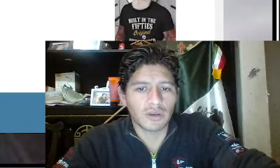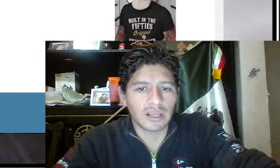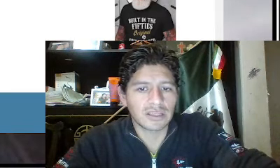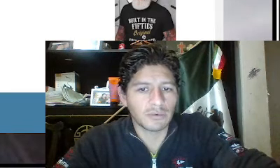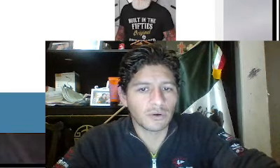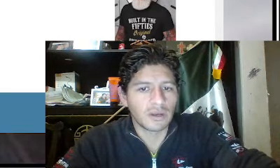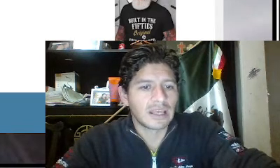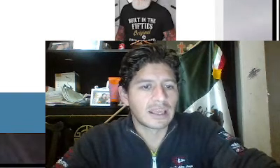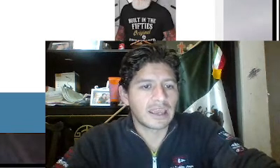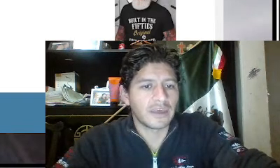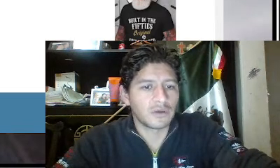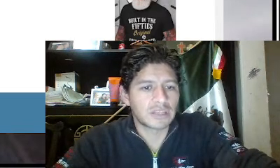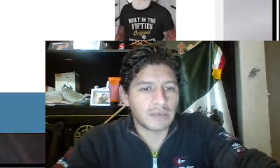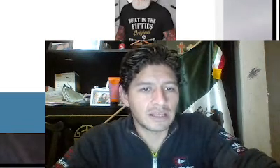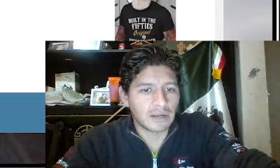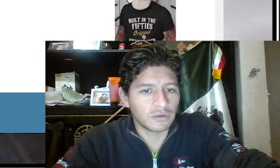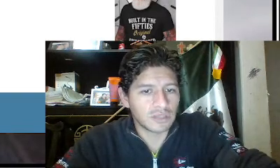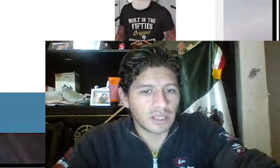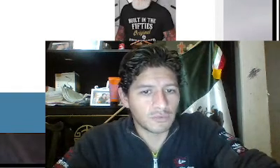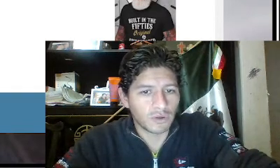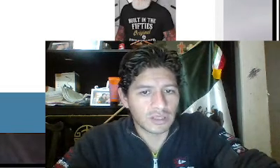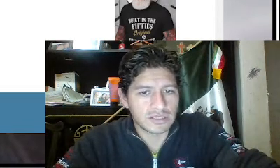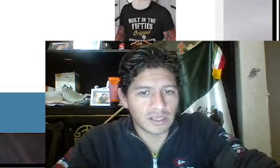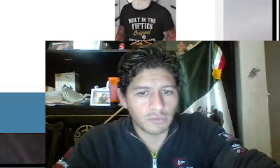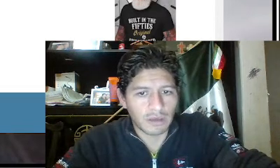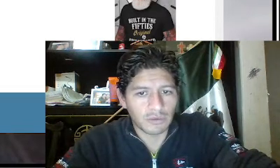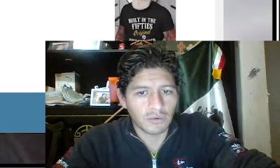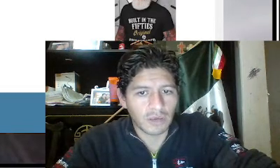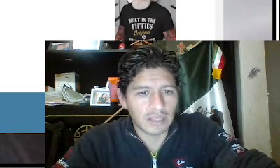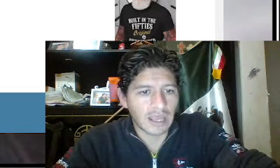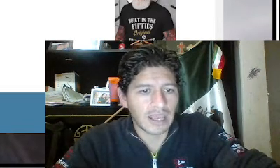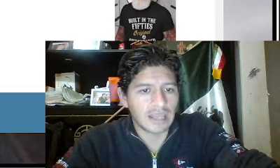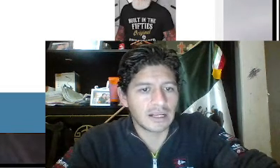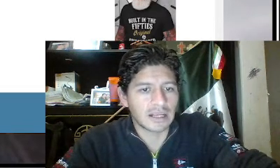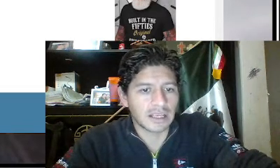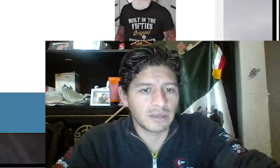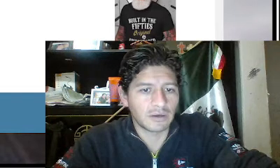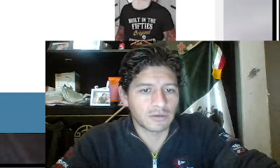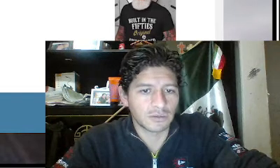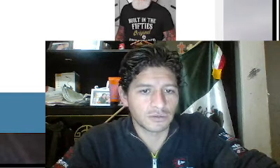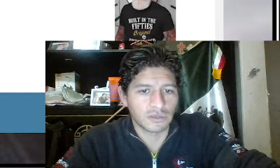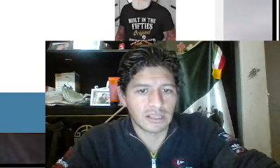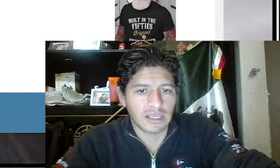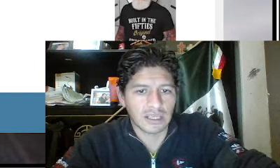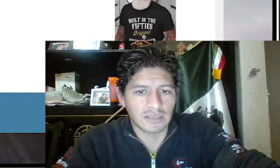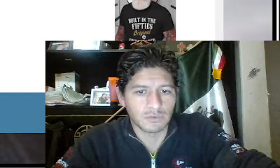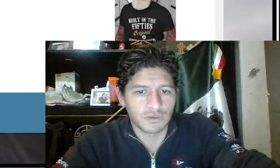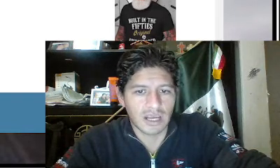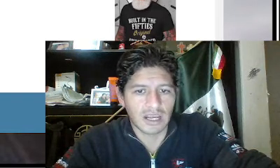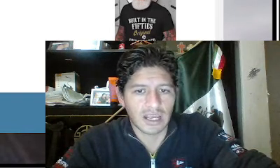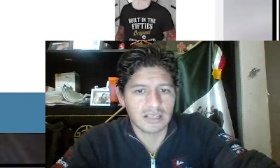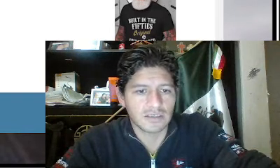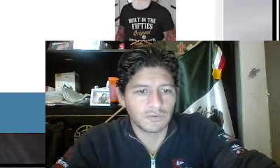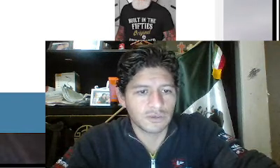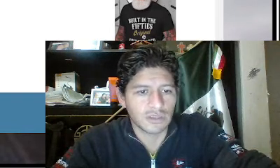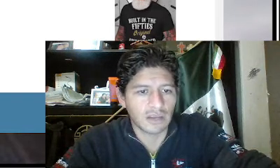agravio colectivo que de otra manera no tiene modo de ser tomado en cuenta en el régimen constitucional de quienes